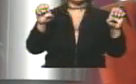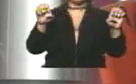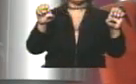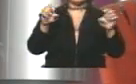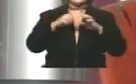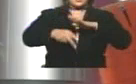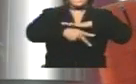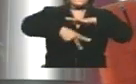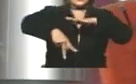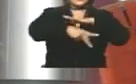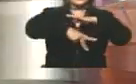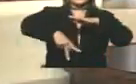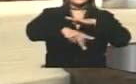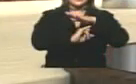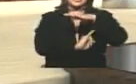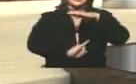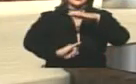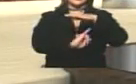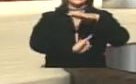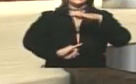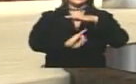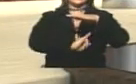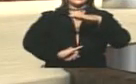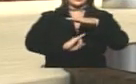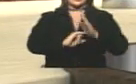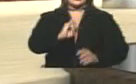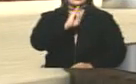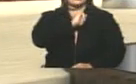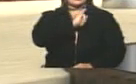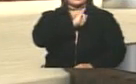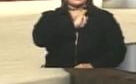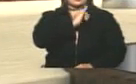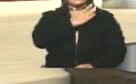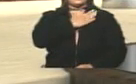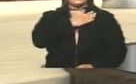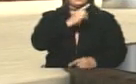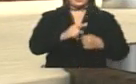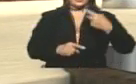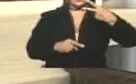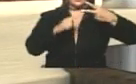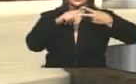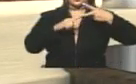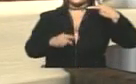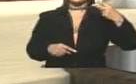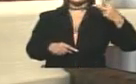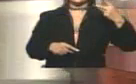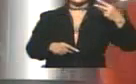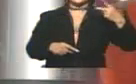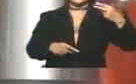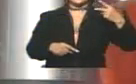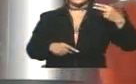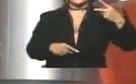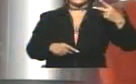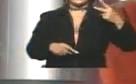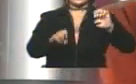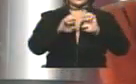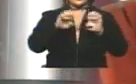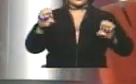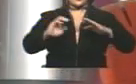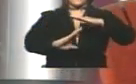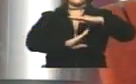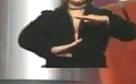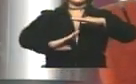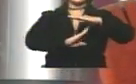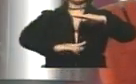el preescolar. Exacto. Hay que reforzar nuestra base de identidad. Posteriormente al sistema de la educación